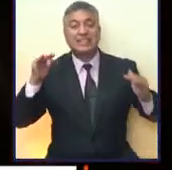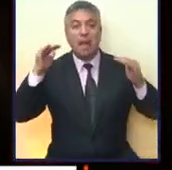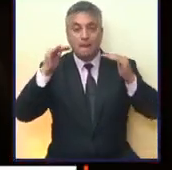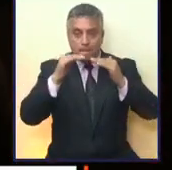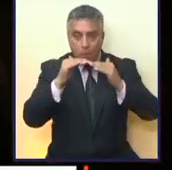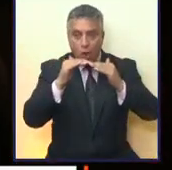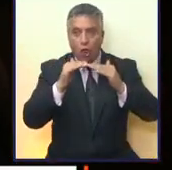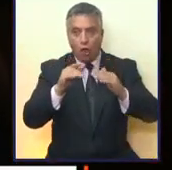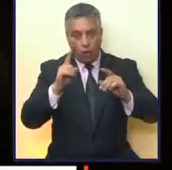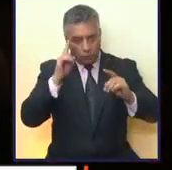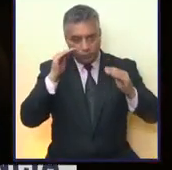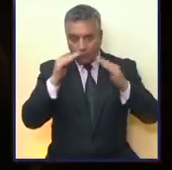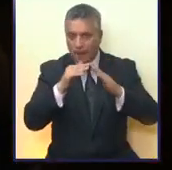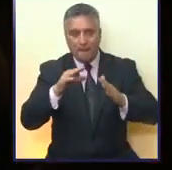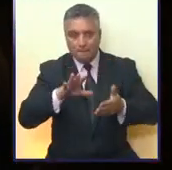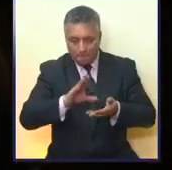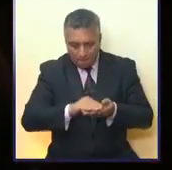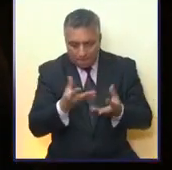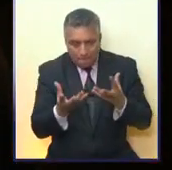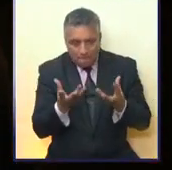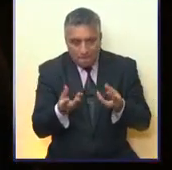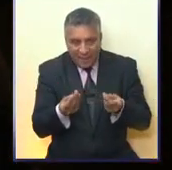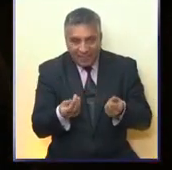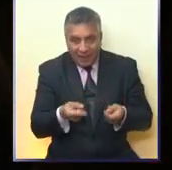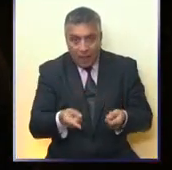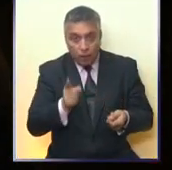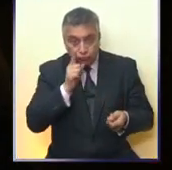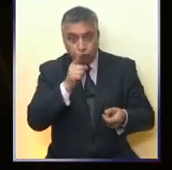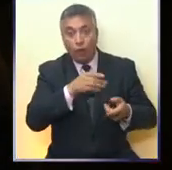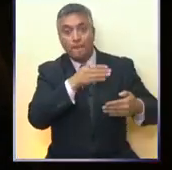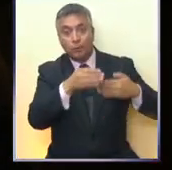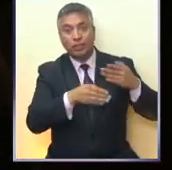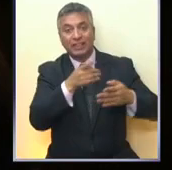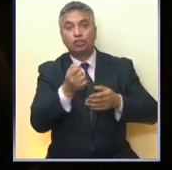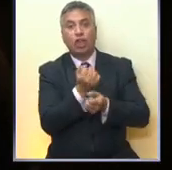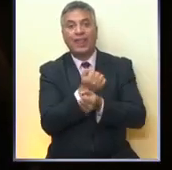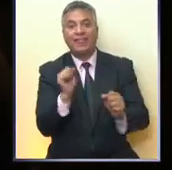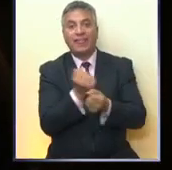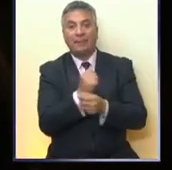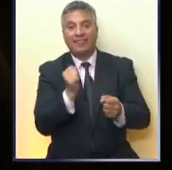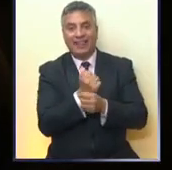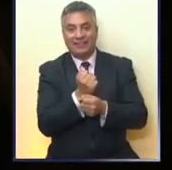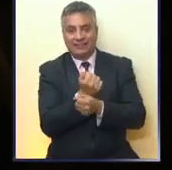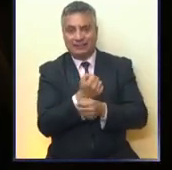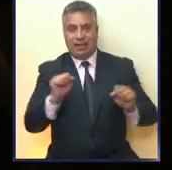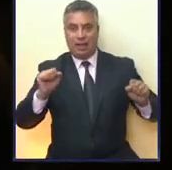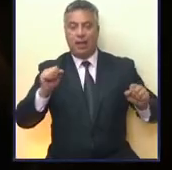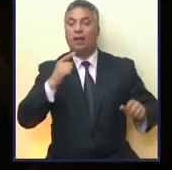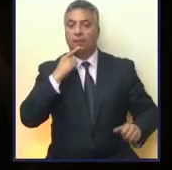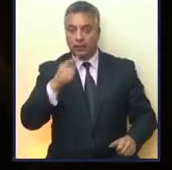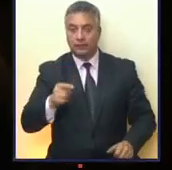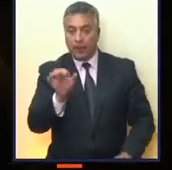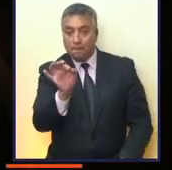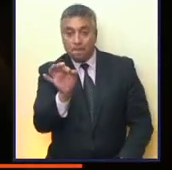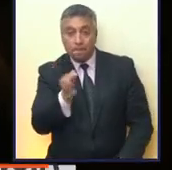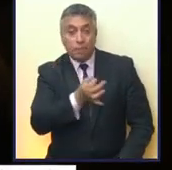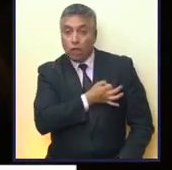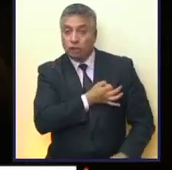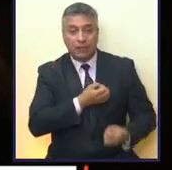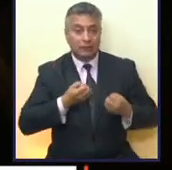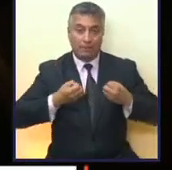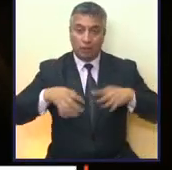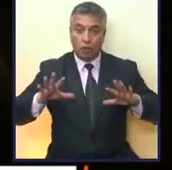de lo simbólico y lo material, que nos queda del proceso de la independencia. La piocha se perdió, la declaración